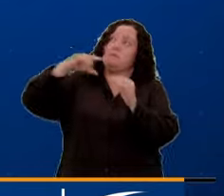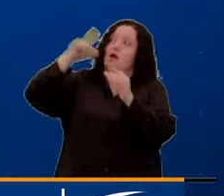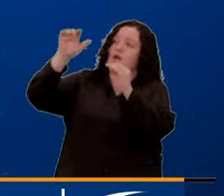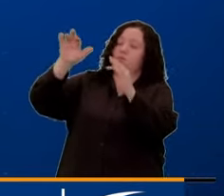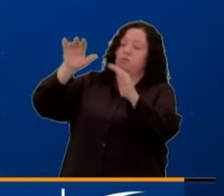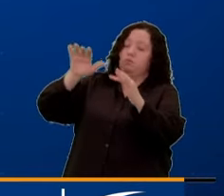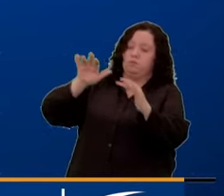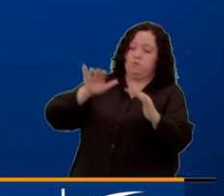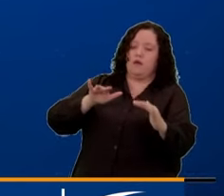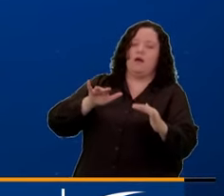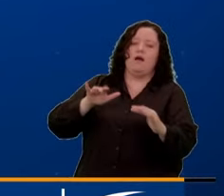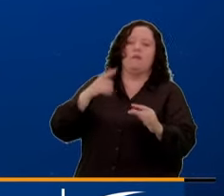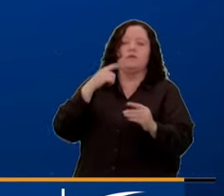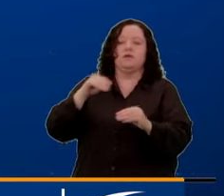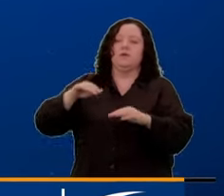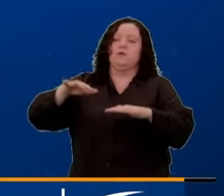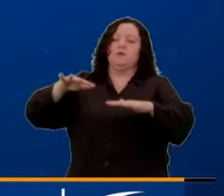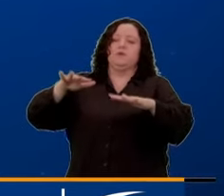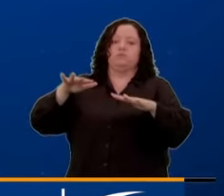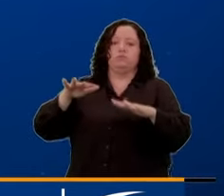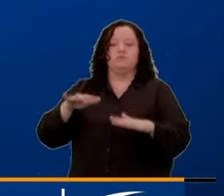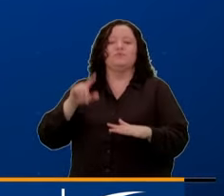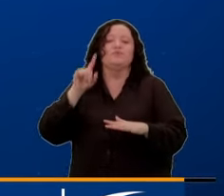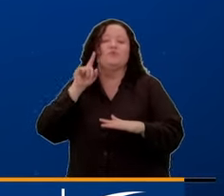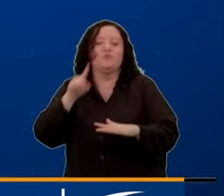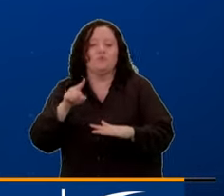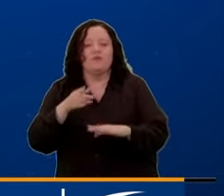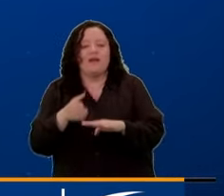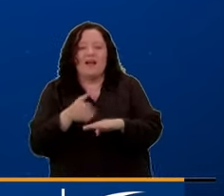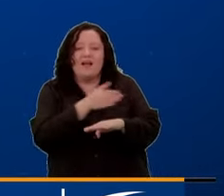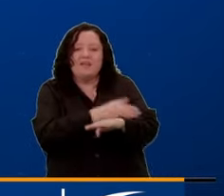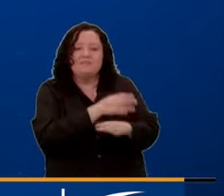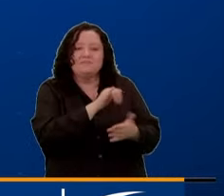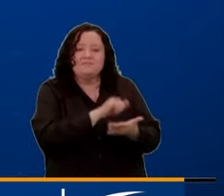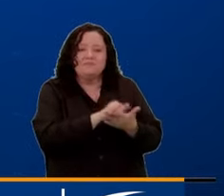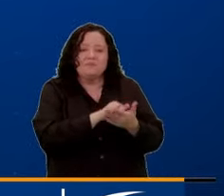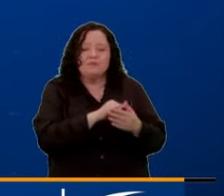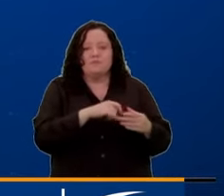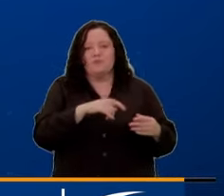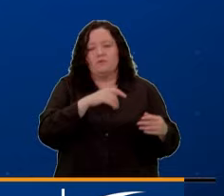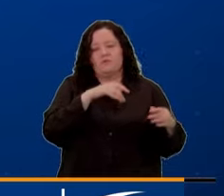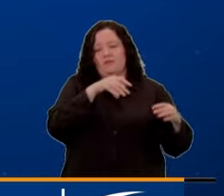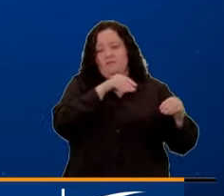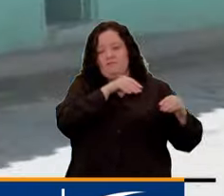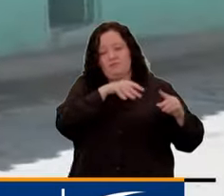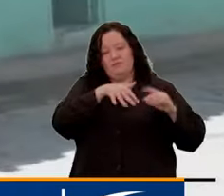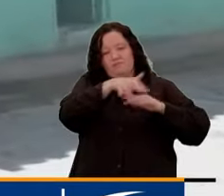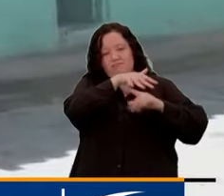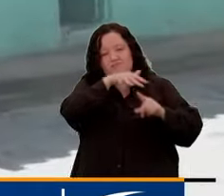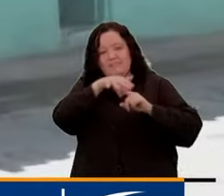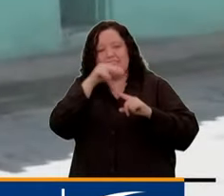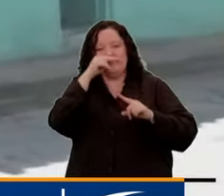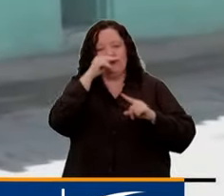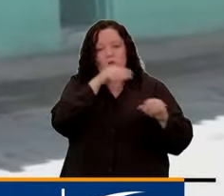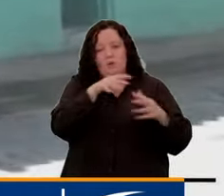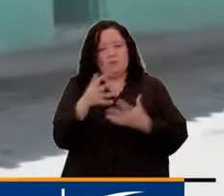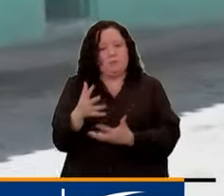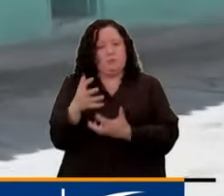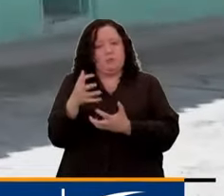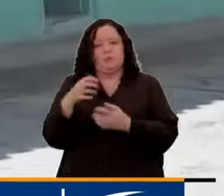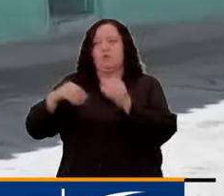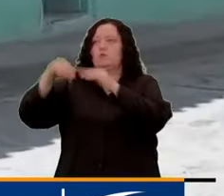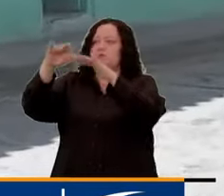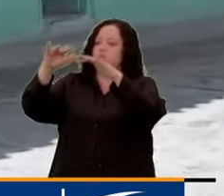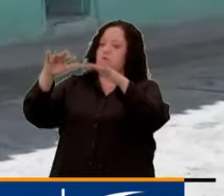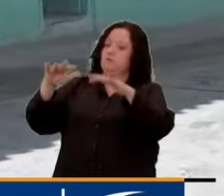tomarán un nuevo respiro para luchar contra los efectos que dejó el pasado fenómeno del Niño. Pues no es tan común,